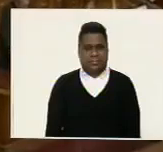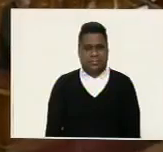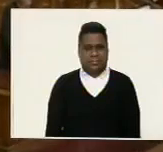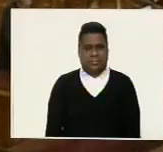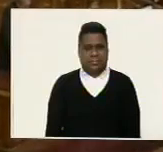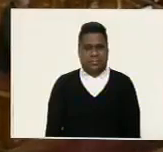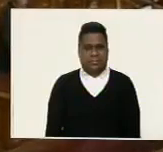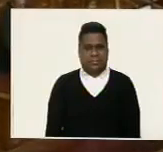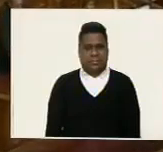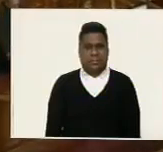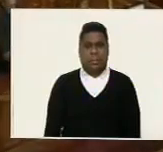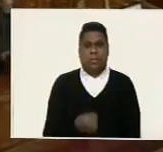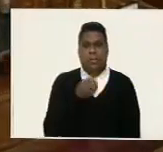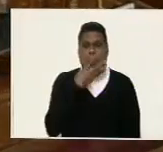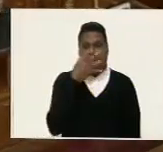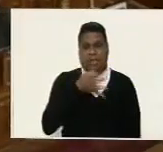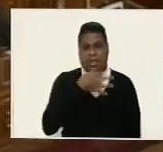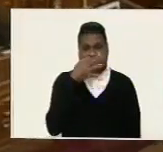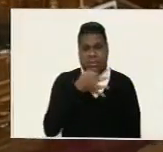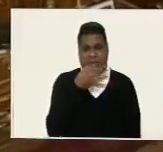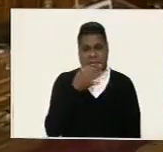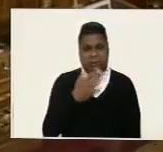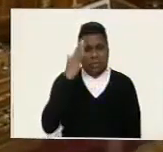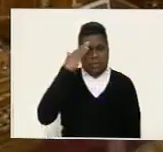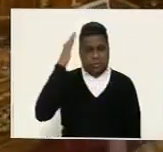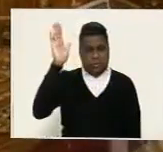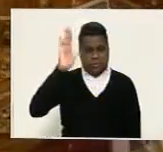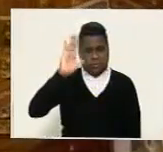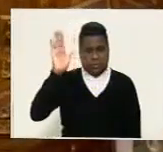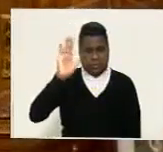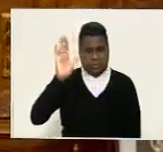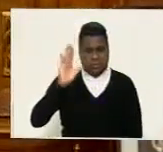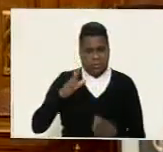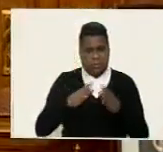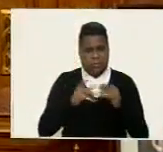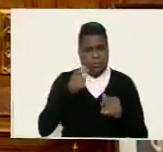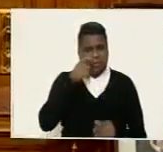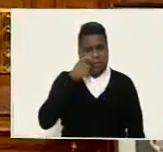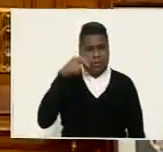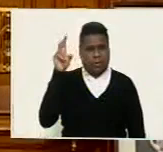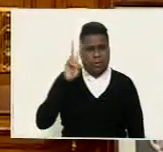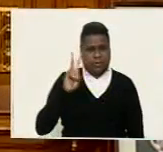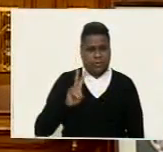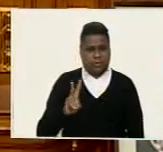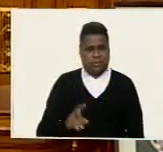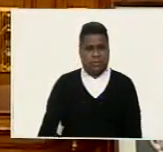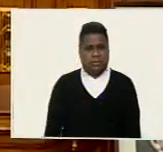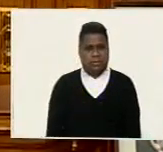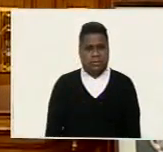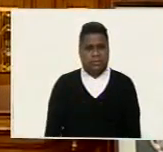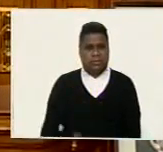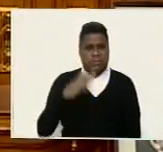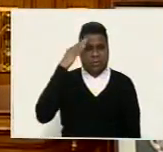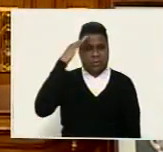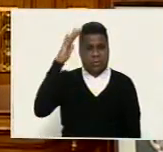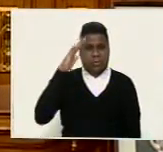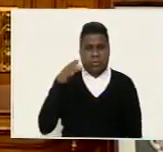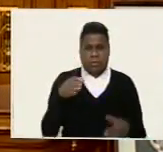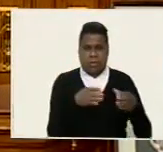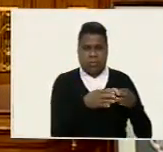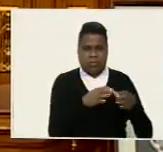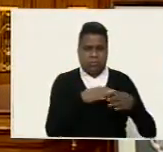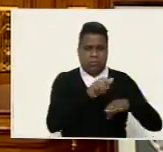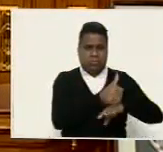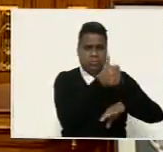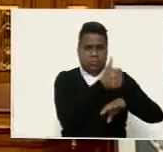Bueno, buenas tardes. Un saludo a todo el pueblo de Venezuela. Un saludo a la Junta Directiva,